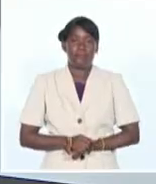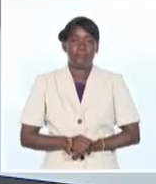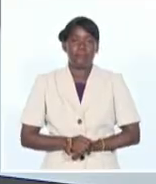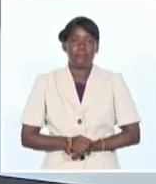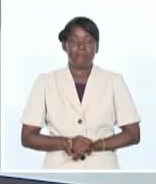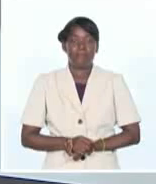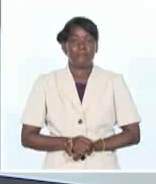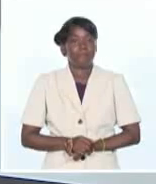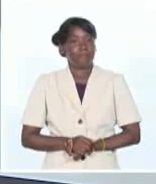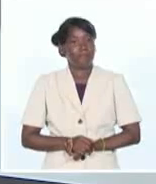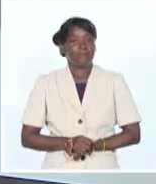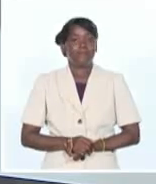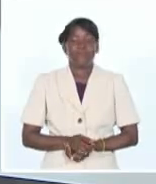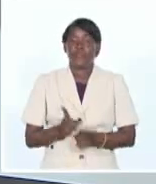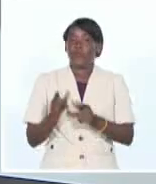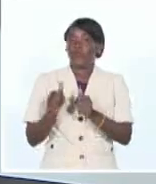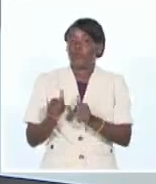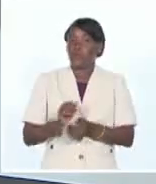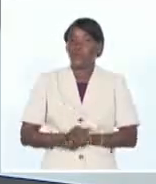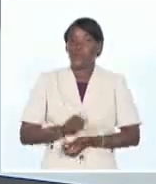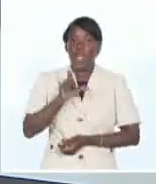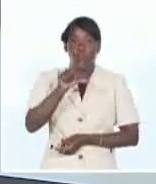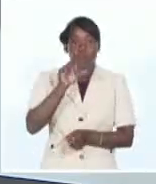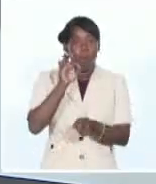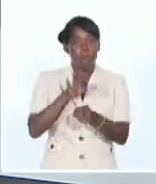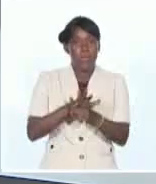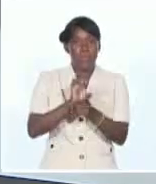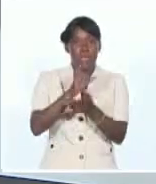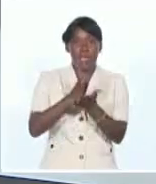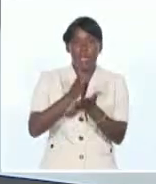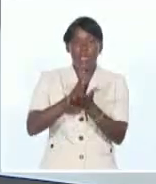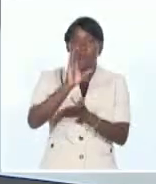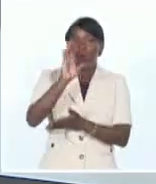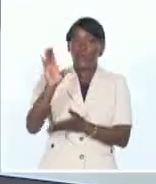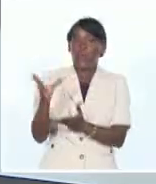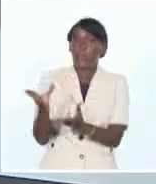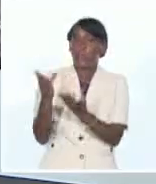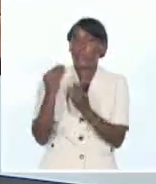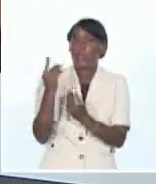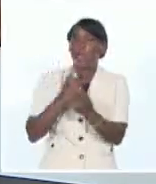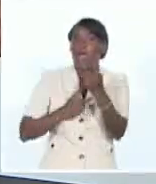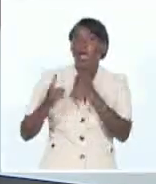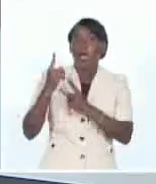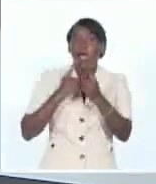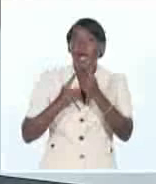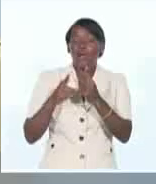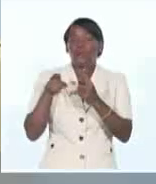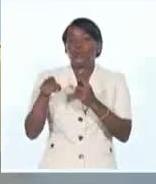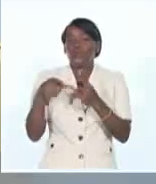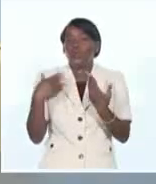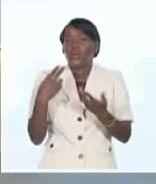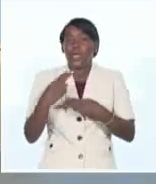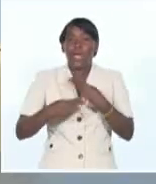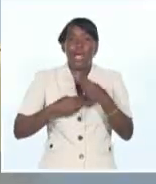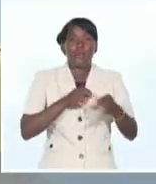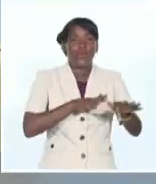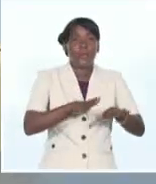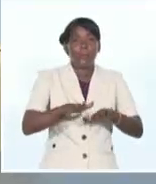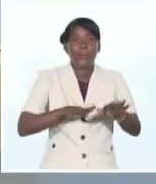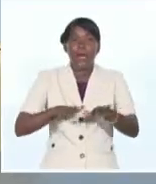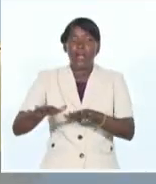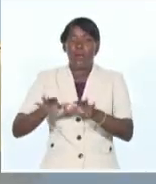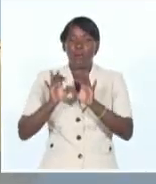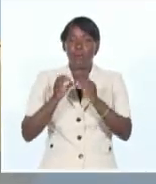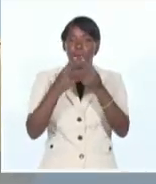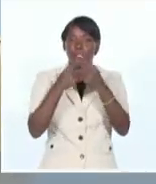Este lunes se inicia el nuevo curso escolar. Si pudiera actualizarnos sobre los preparativos en todo el país. Sí, en nuestras